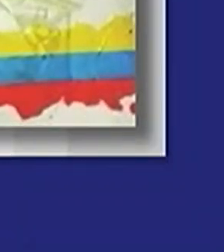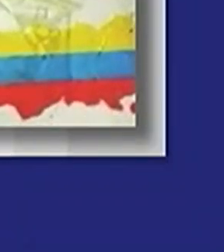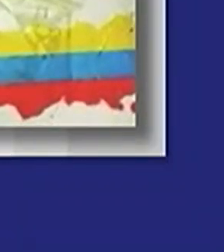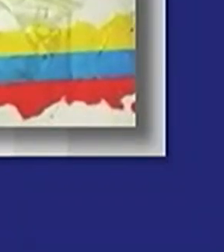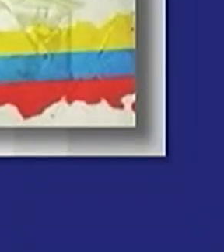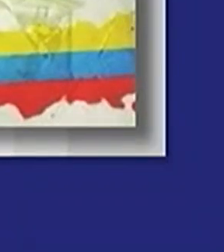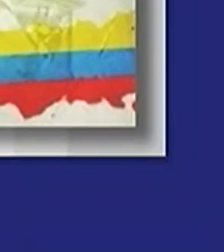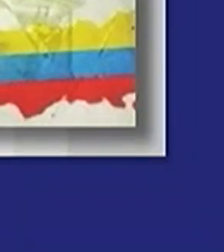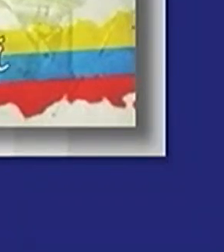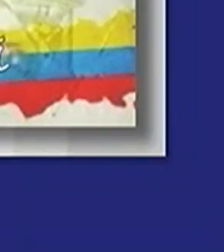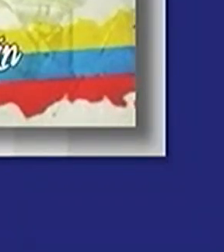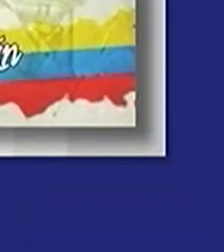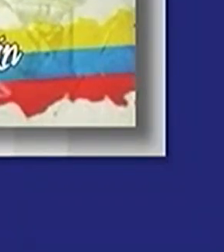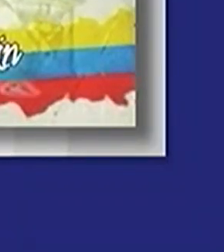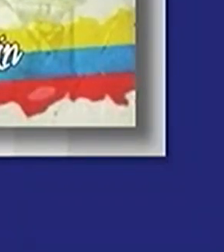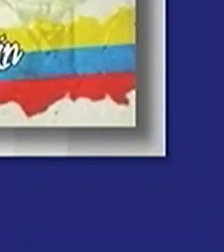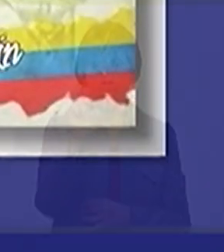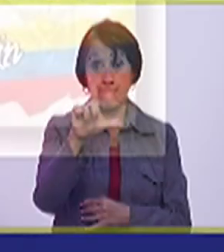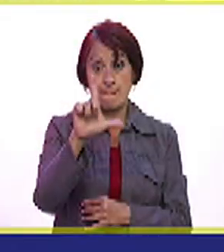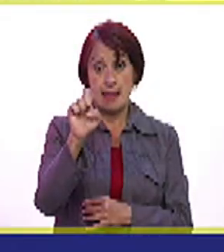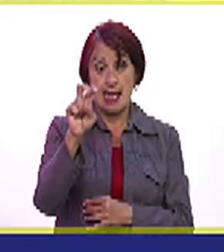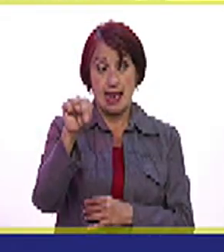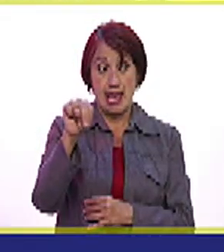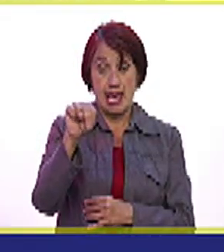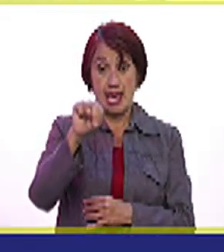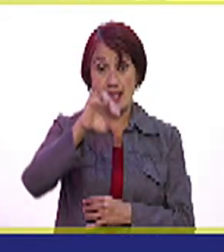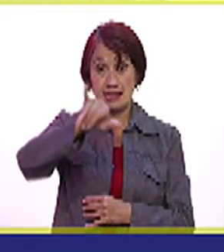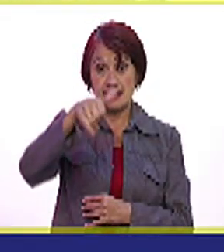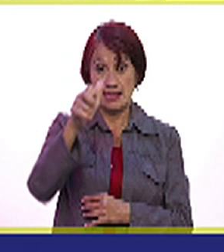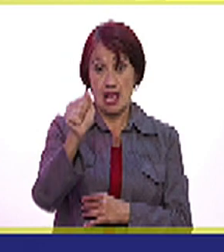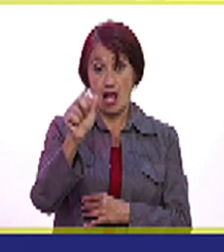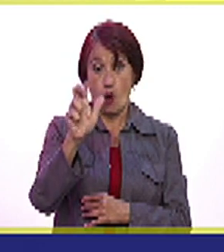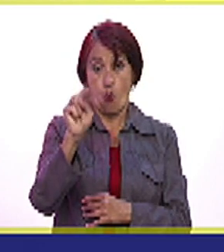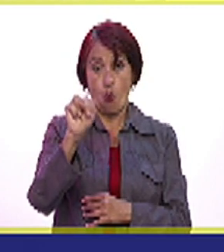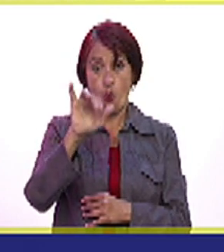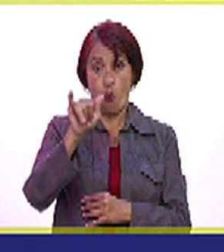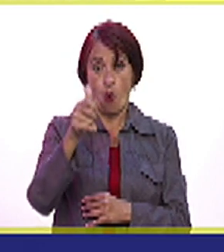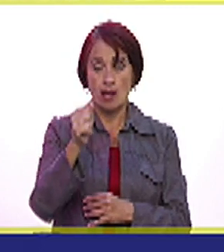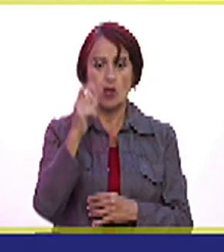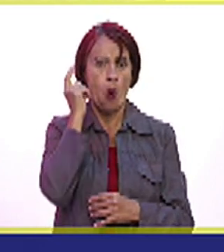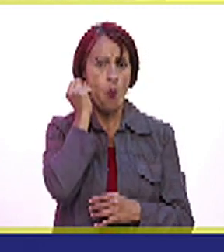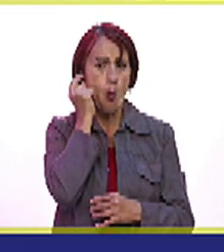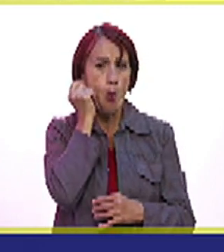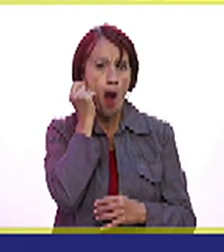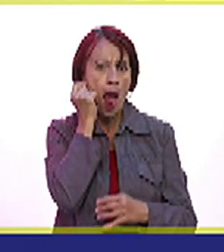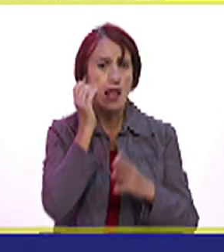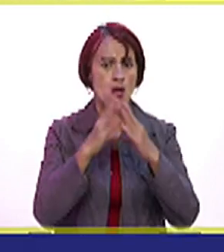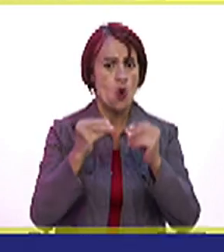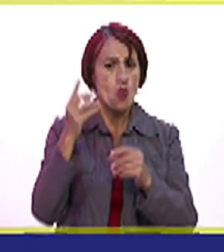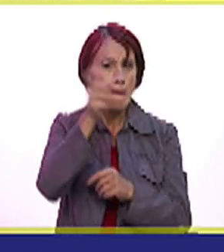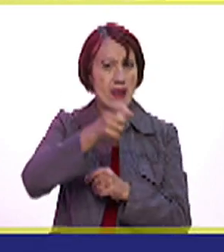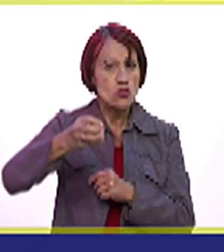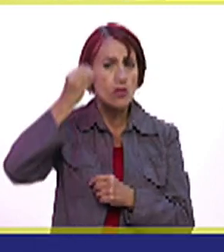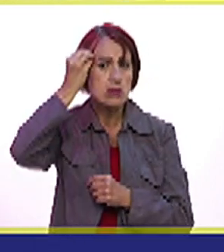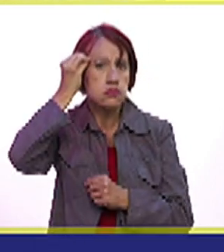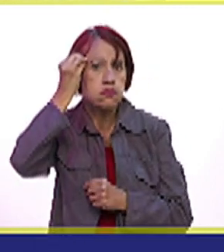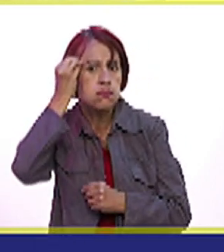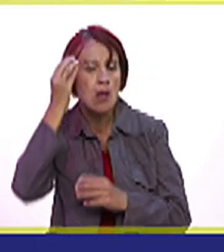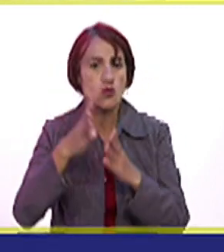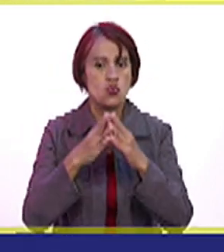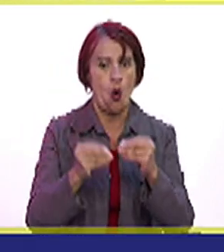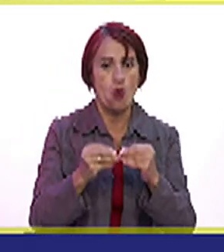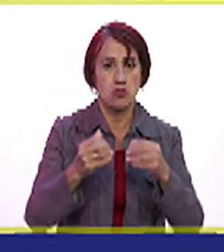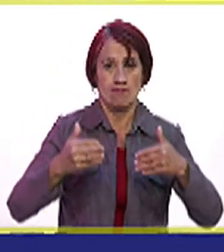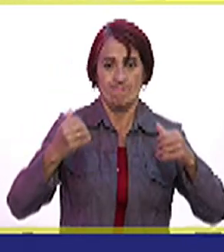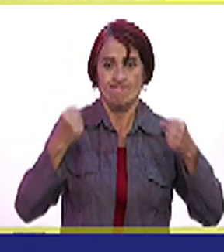Belén San Juan, maestra caraqueña, dedicó sus esfuerzos a la formación integral de seres pensantes y amantes de su entorno y